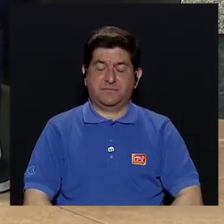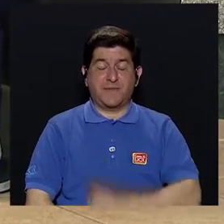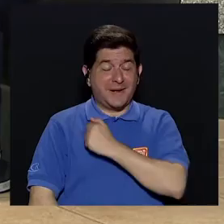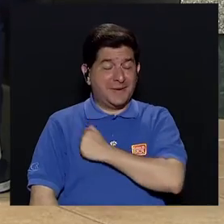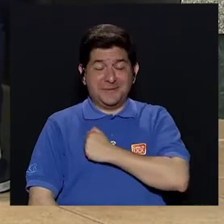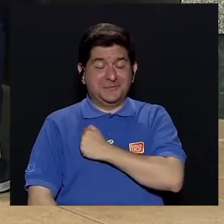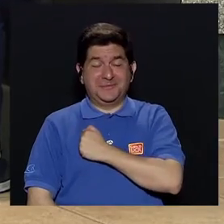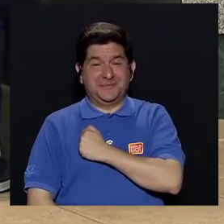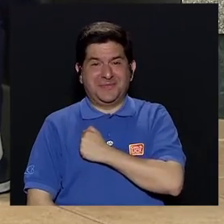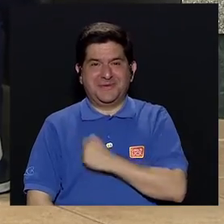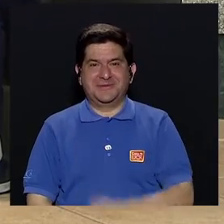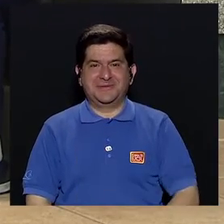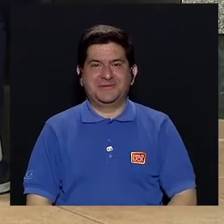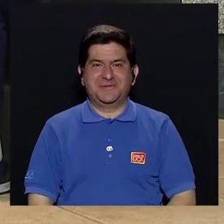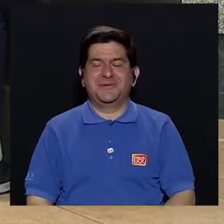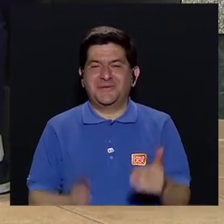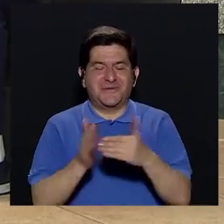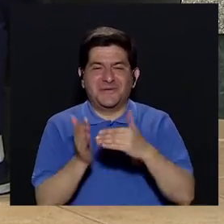Perdón,